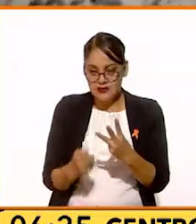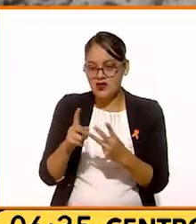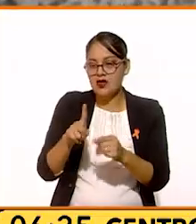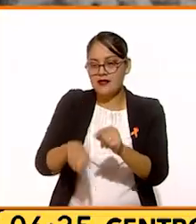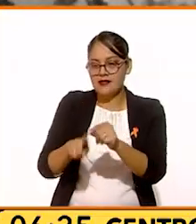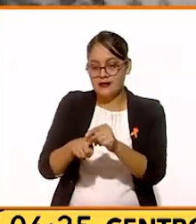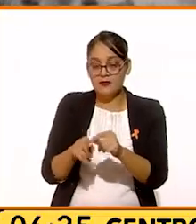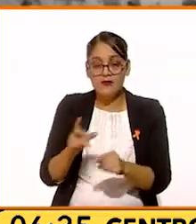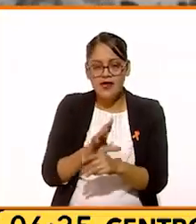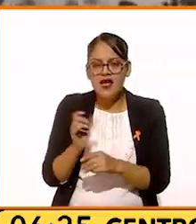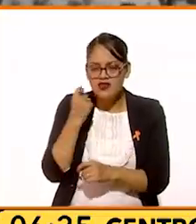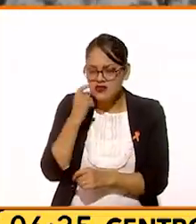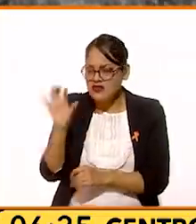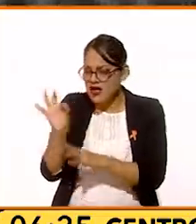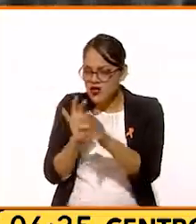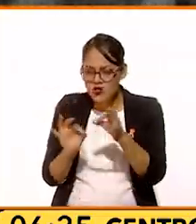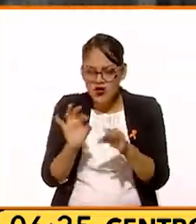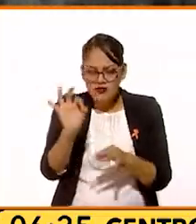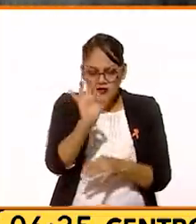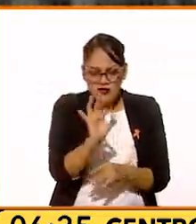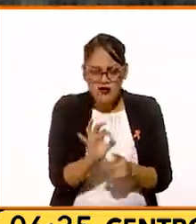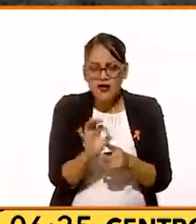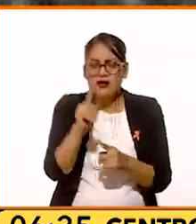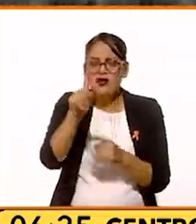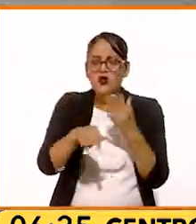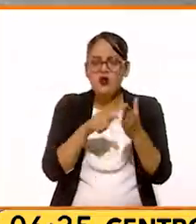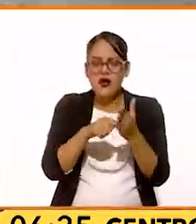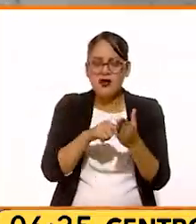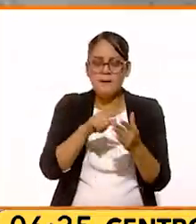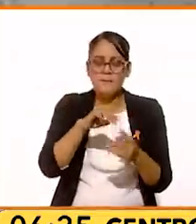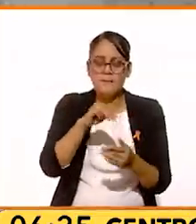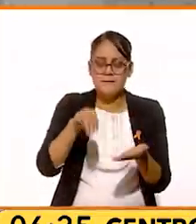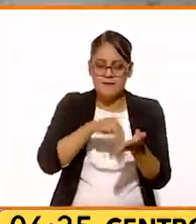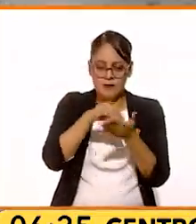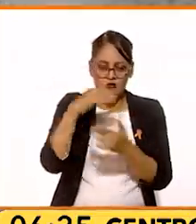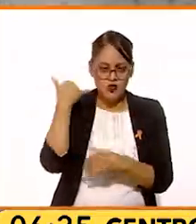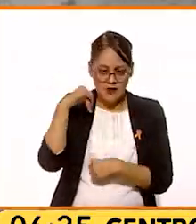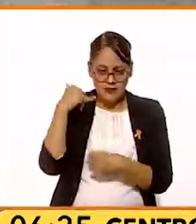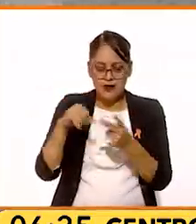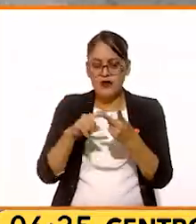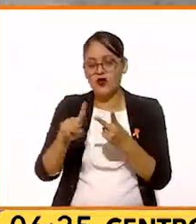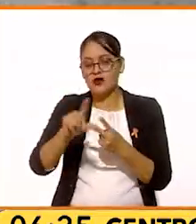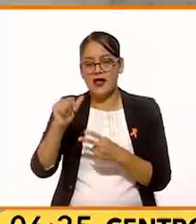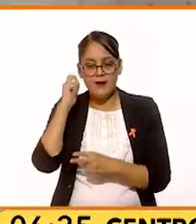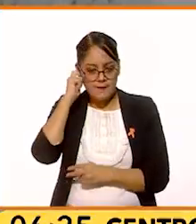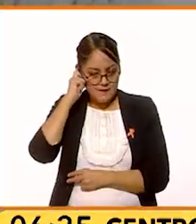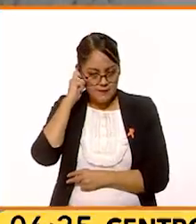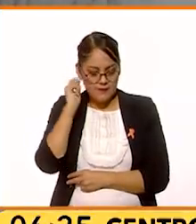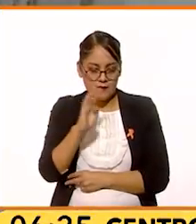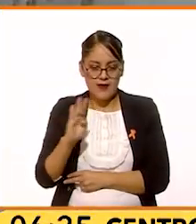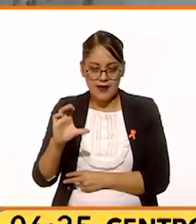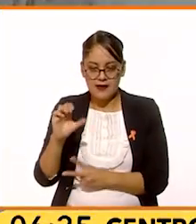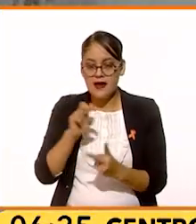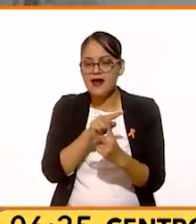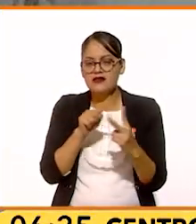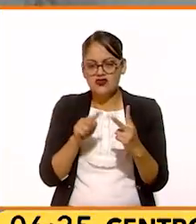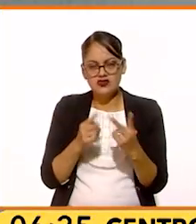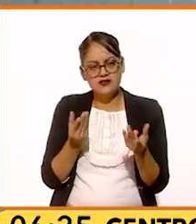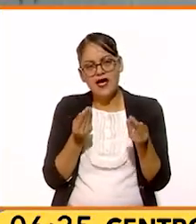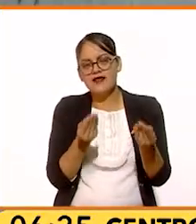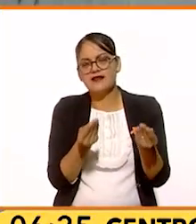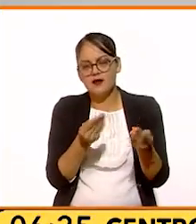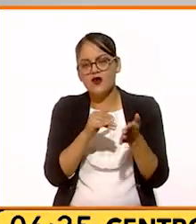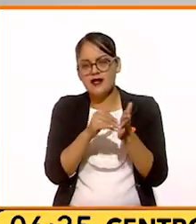o zancudos buenos, una en Mérida, Yucatán y la otra en La Paz, Baja California, y ya empezamos a implementar esta